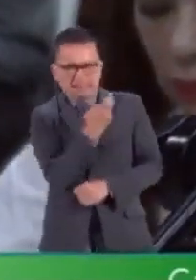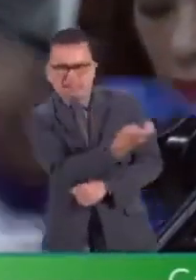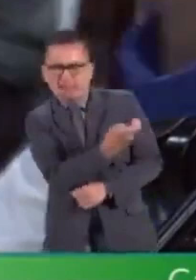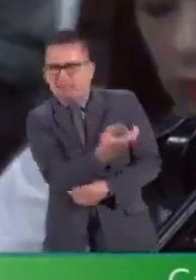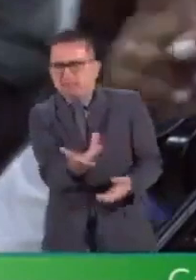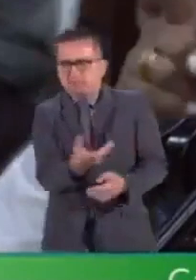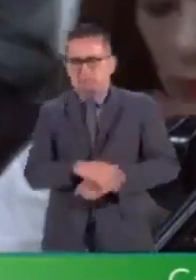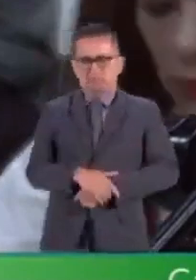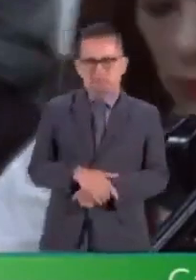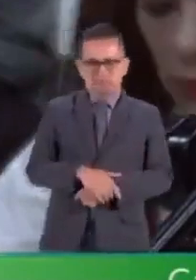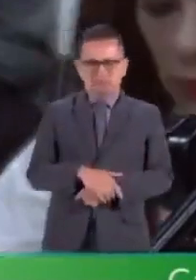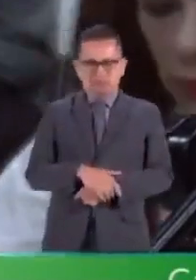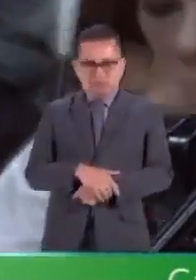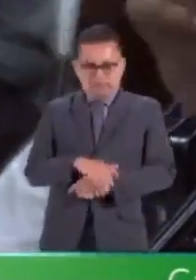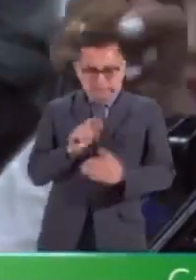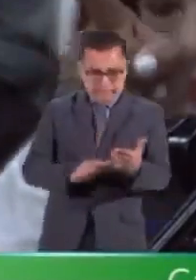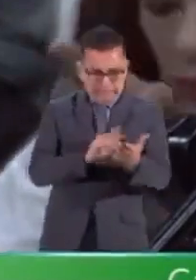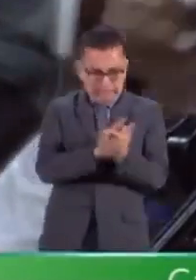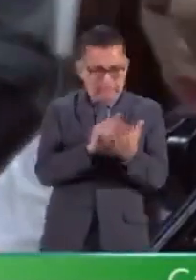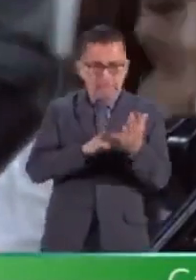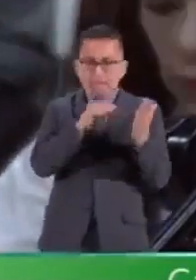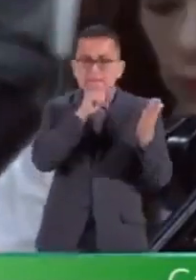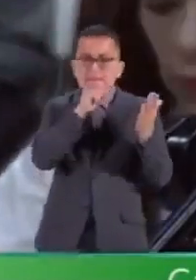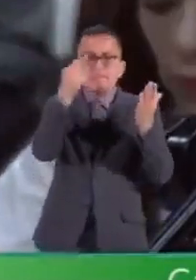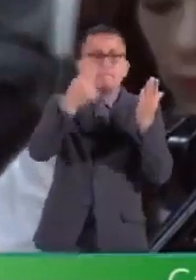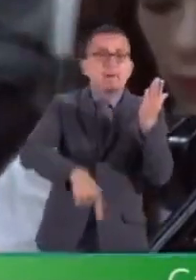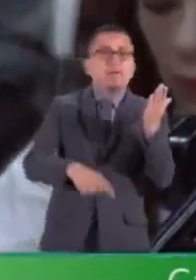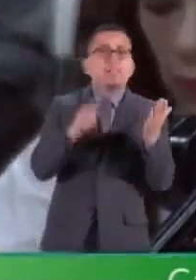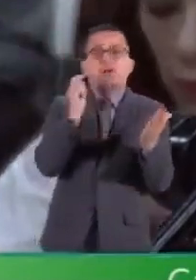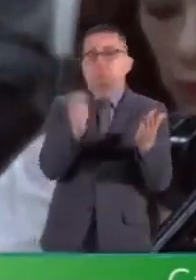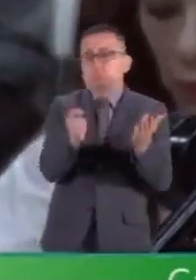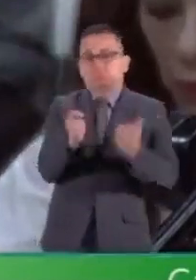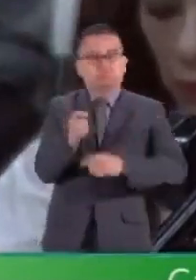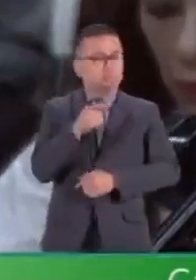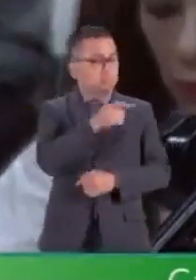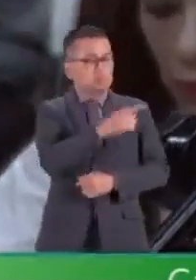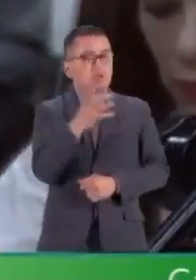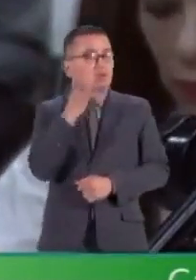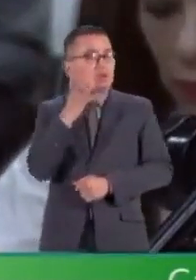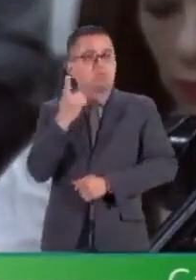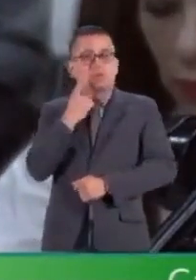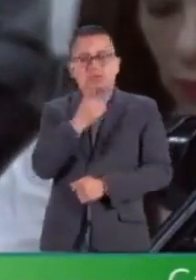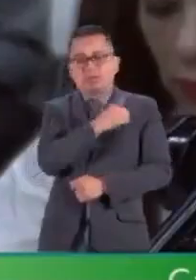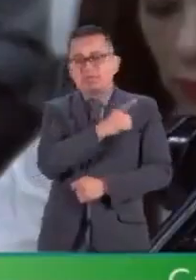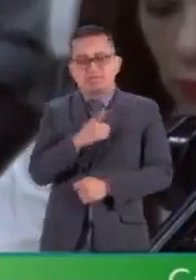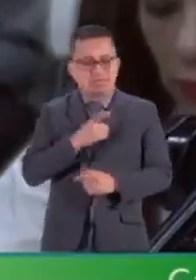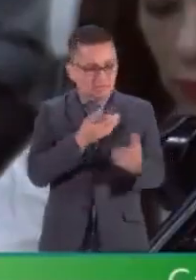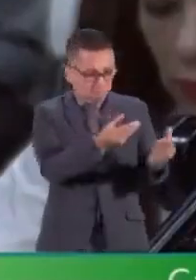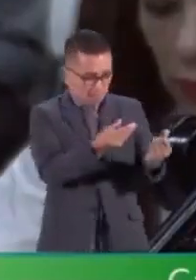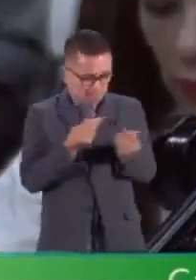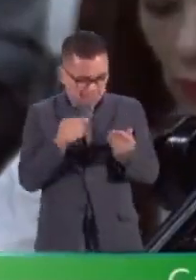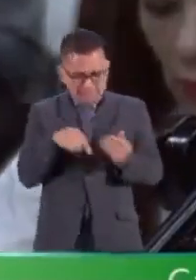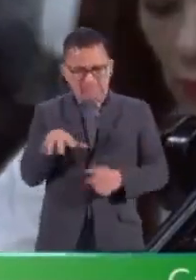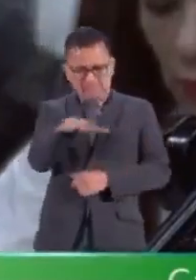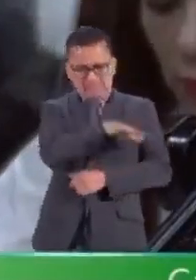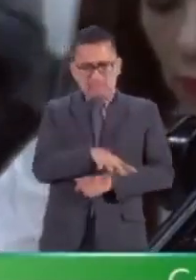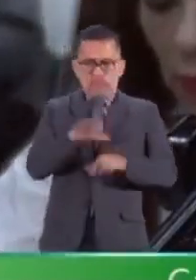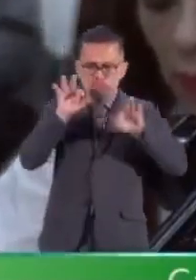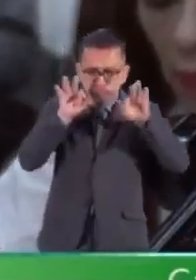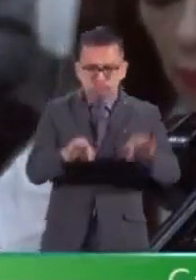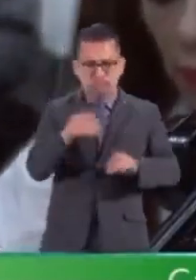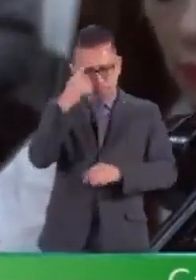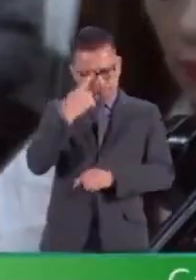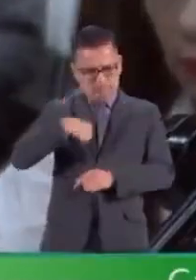diputados, obliga a la Cámara a proveernos de todos y cada uno de los elementos para llevar a cabo